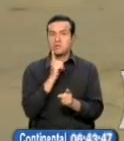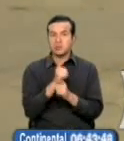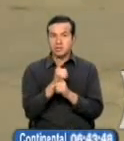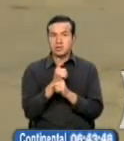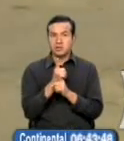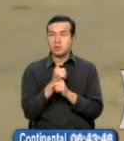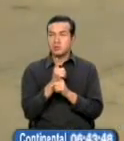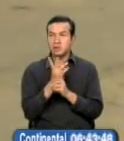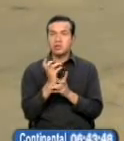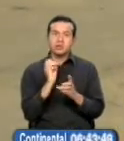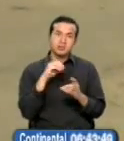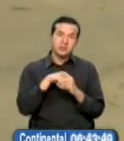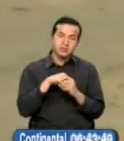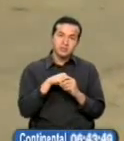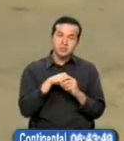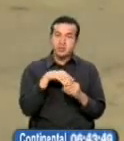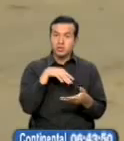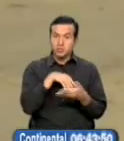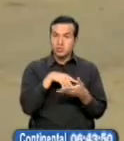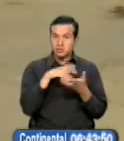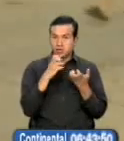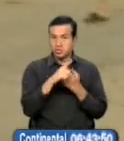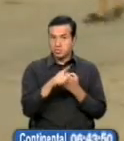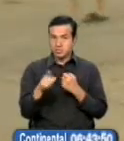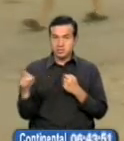nuestro lugar, pero